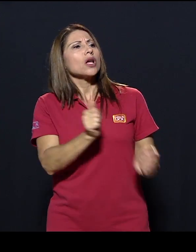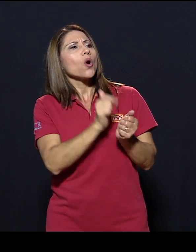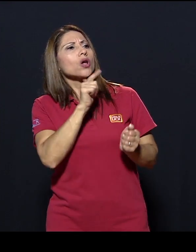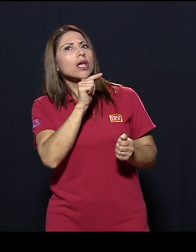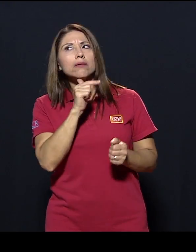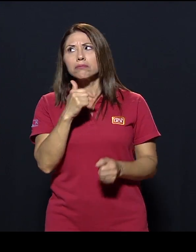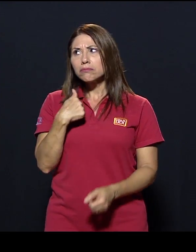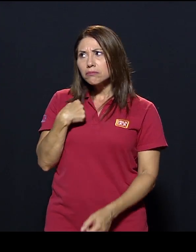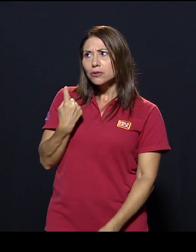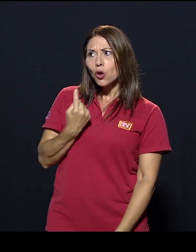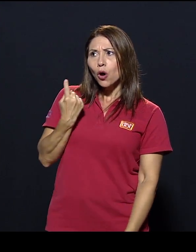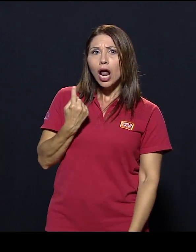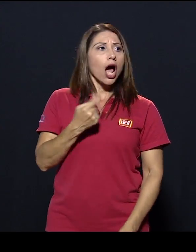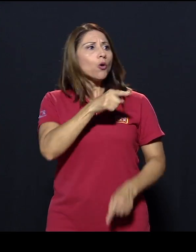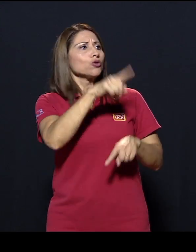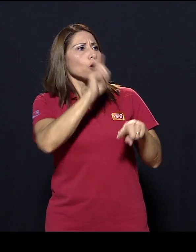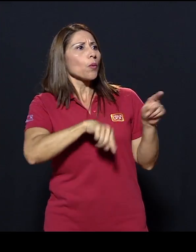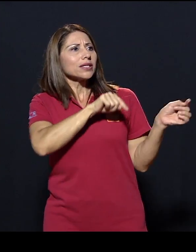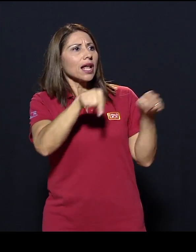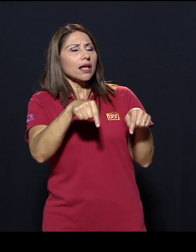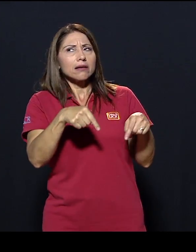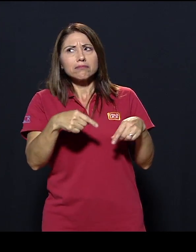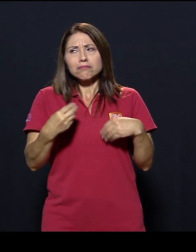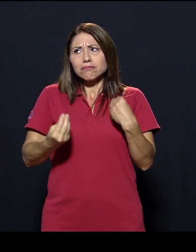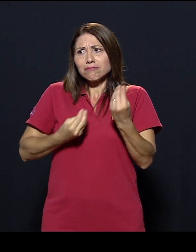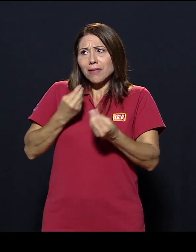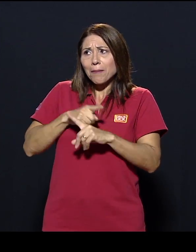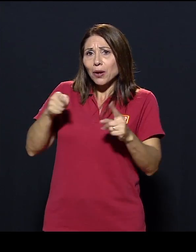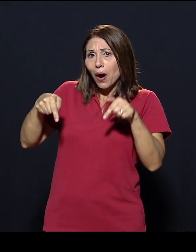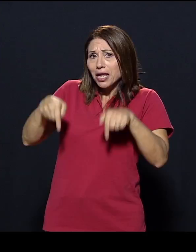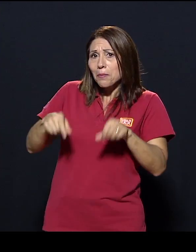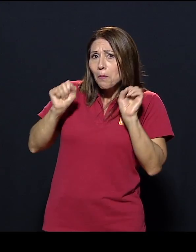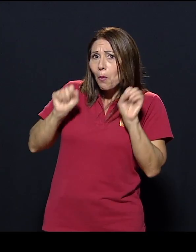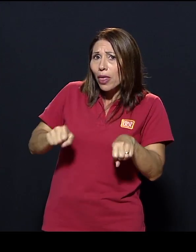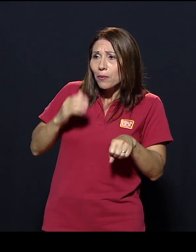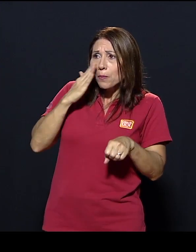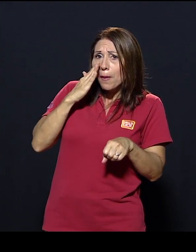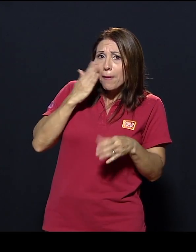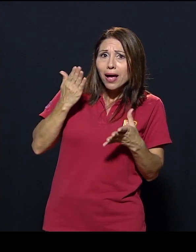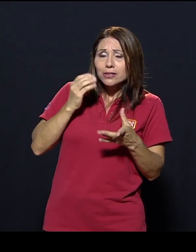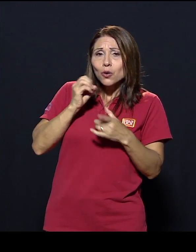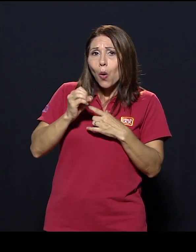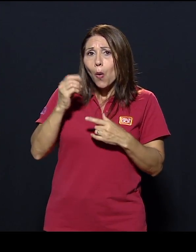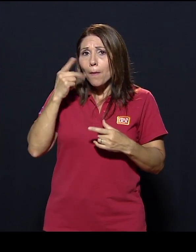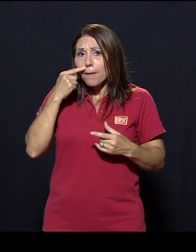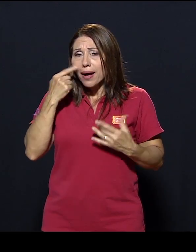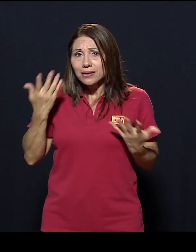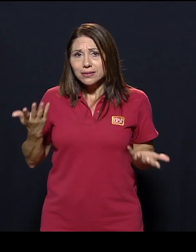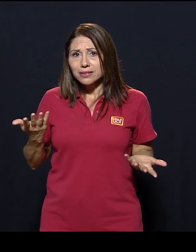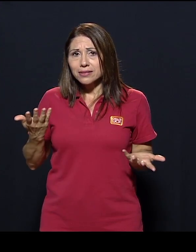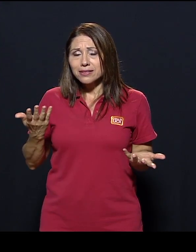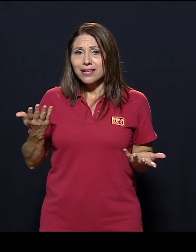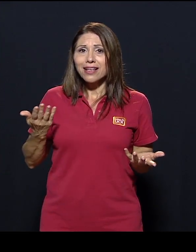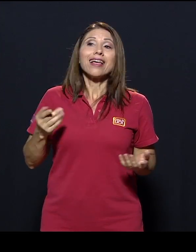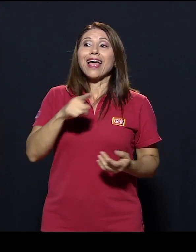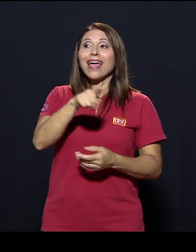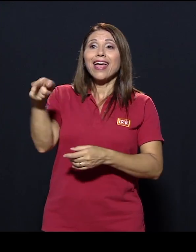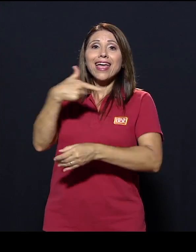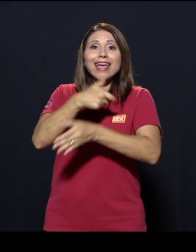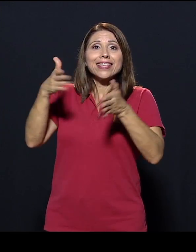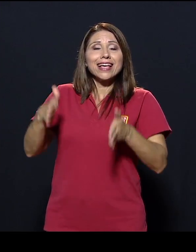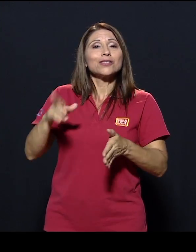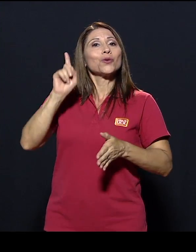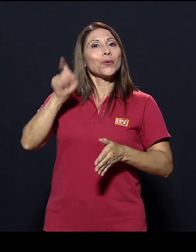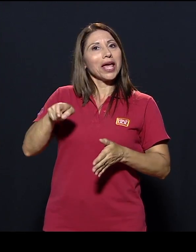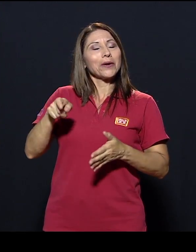con quién viene? Yo sola. No, pero es que usted no puede estar aquí. Como que no, pero no se supone que aquí podemos estar las mamás o los papás. Y llegó un punto